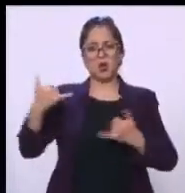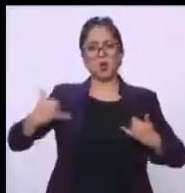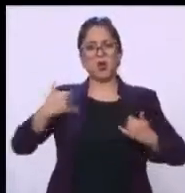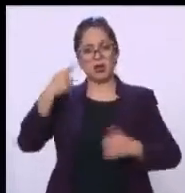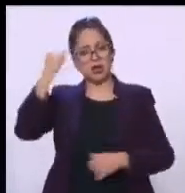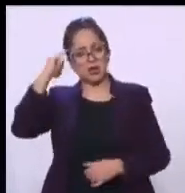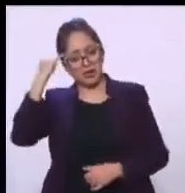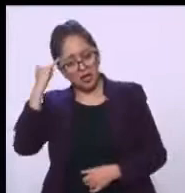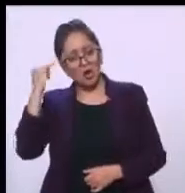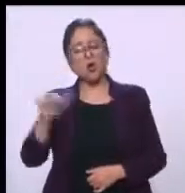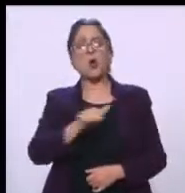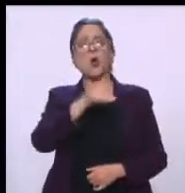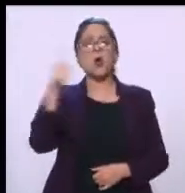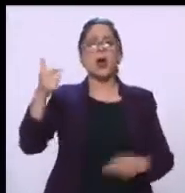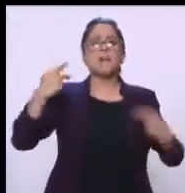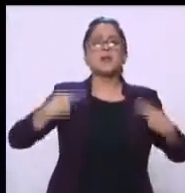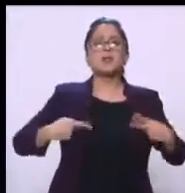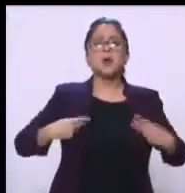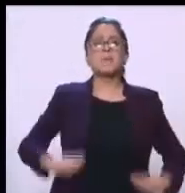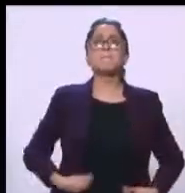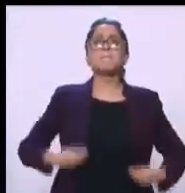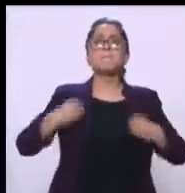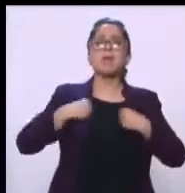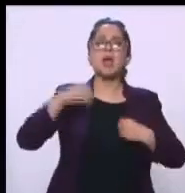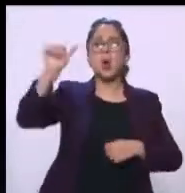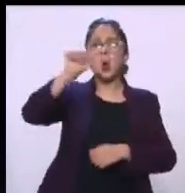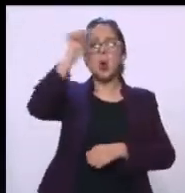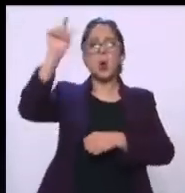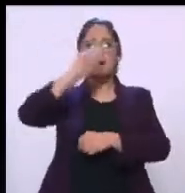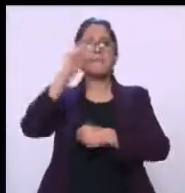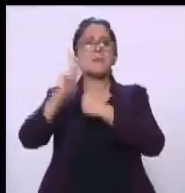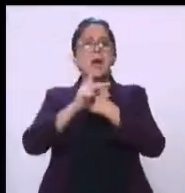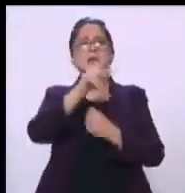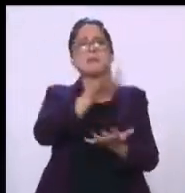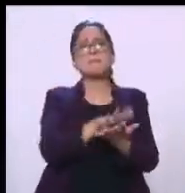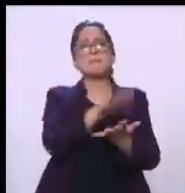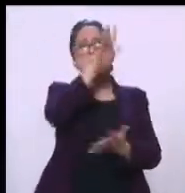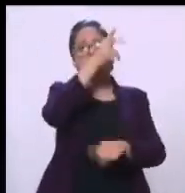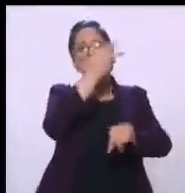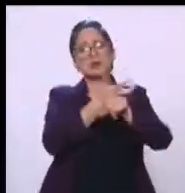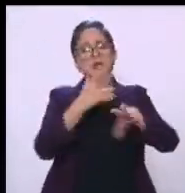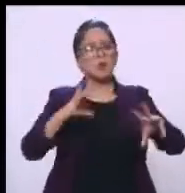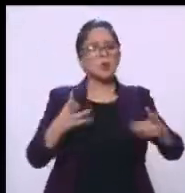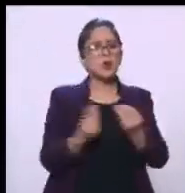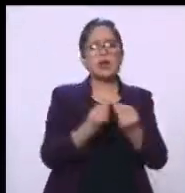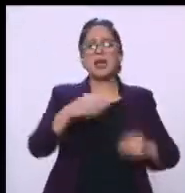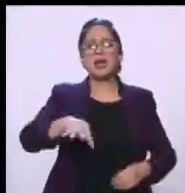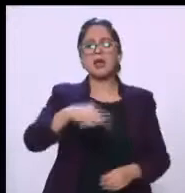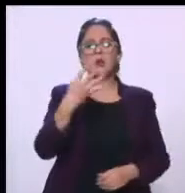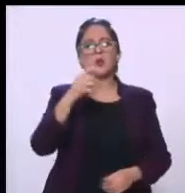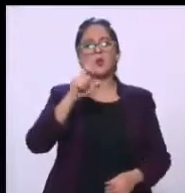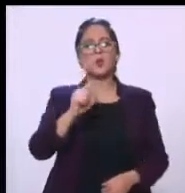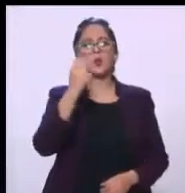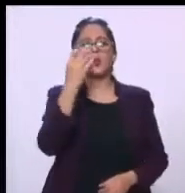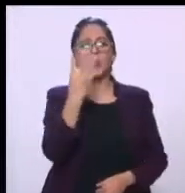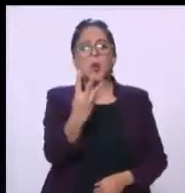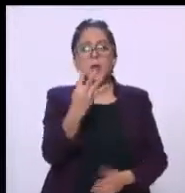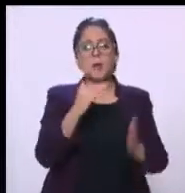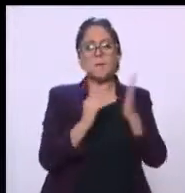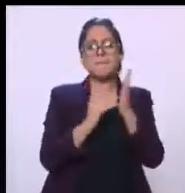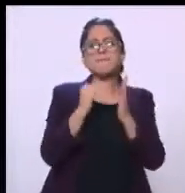millones de jóvenes que habitan en el extranjero, particularmente en los Estados Unidos, son 14.4 millones de